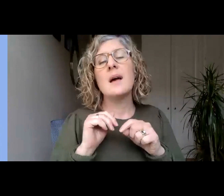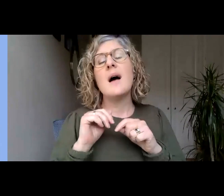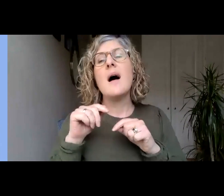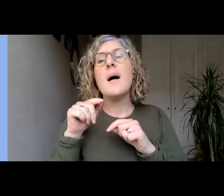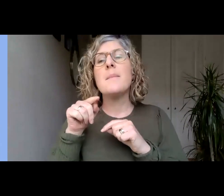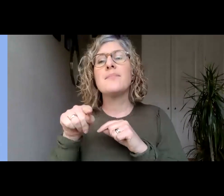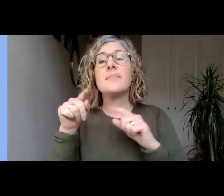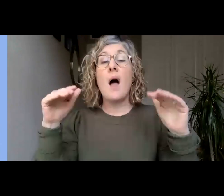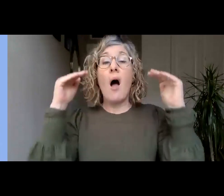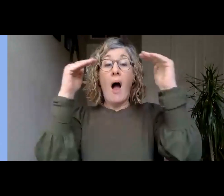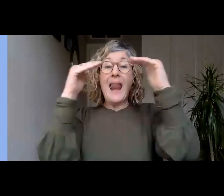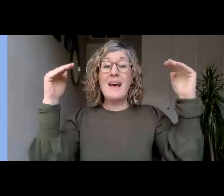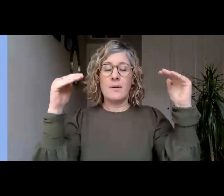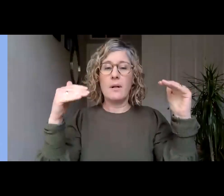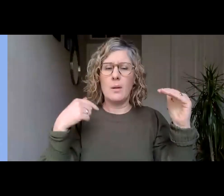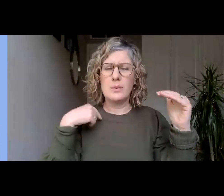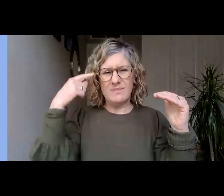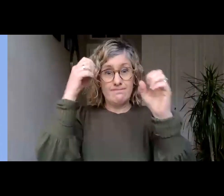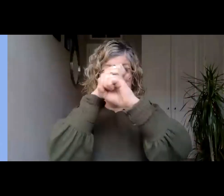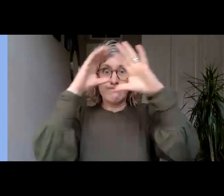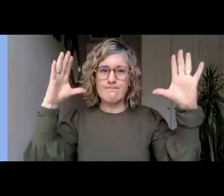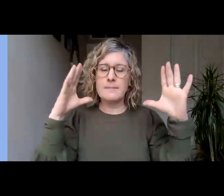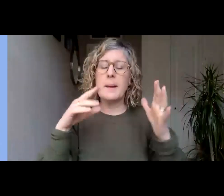esta formación?